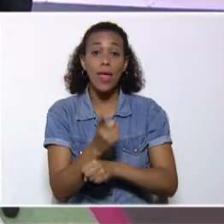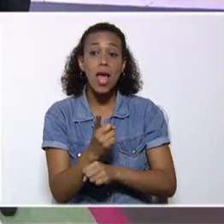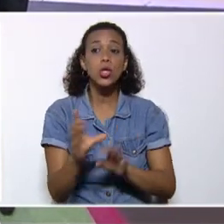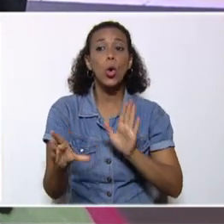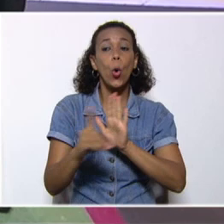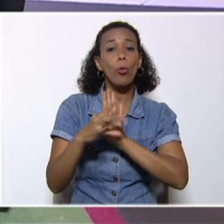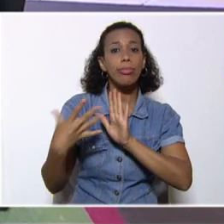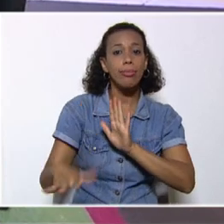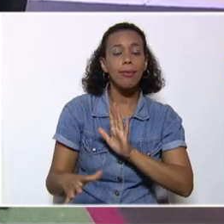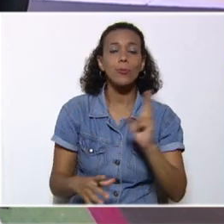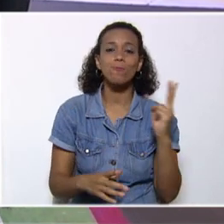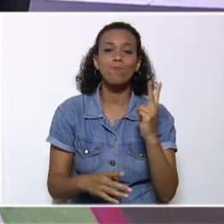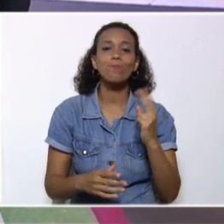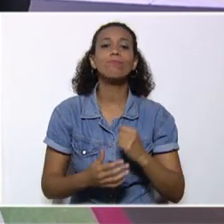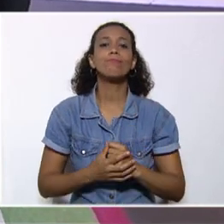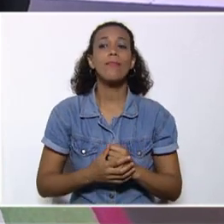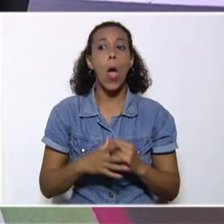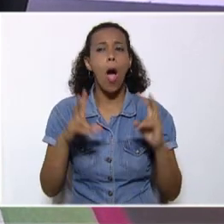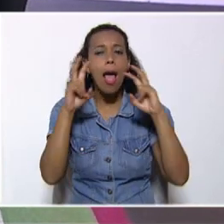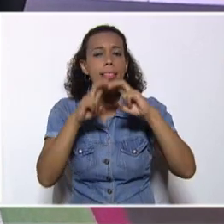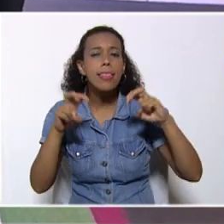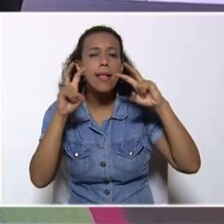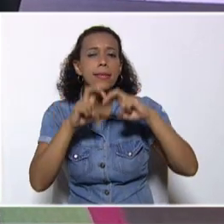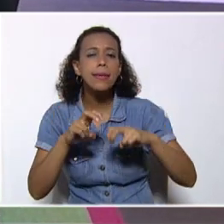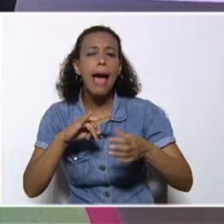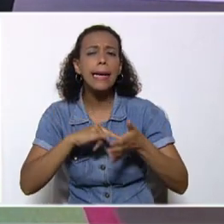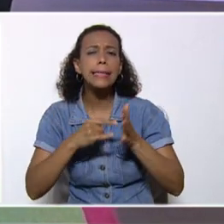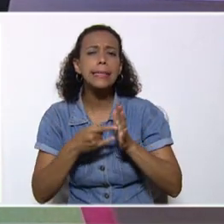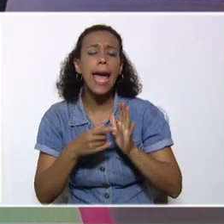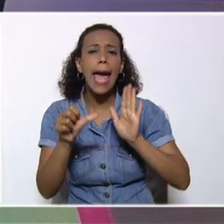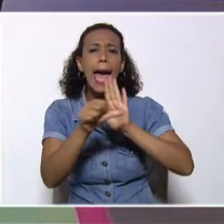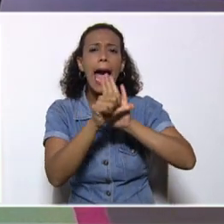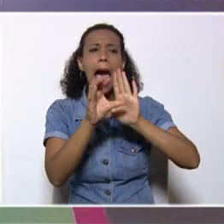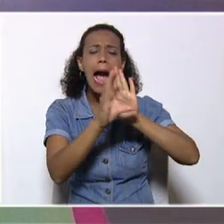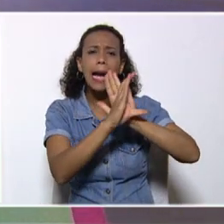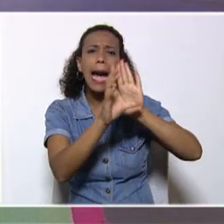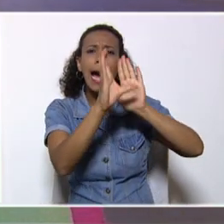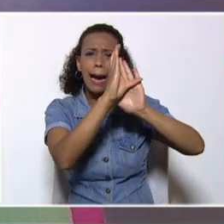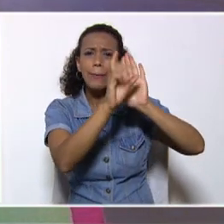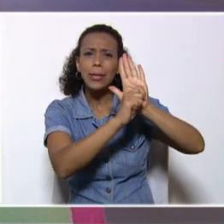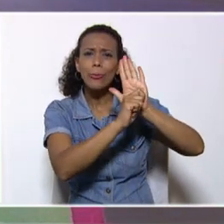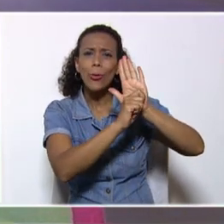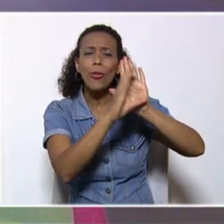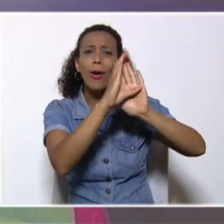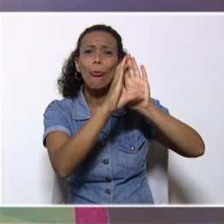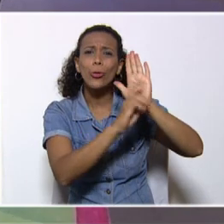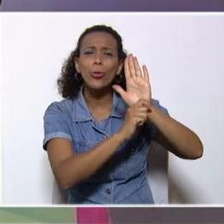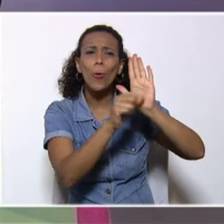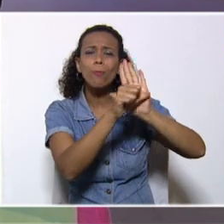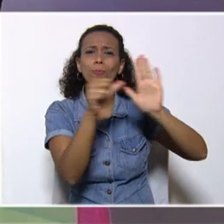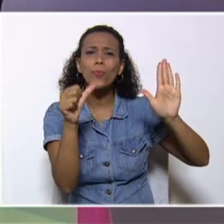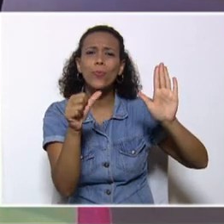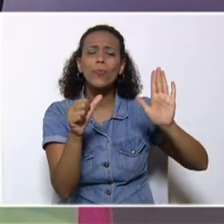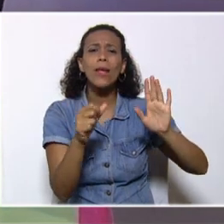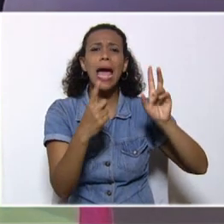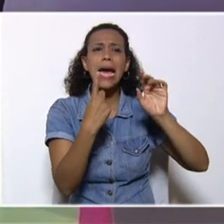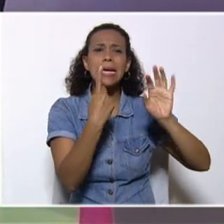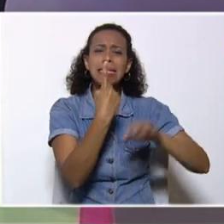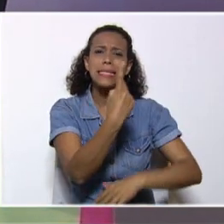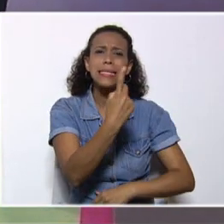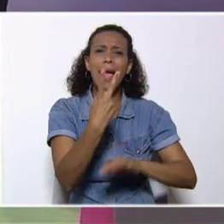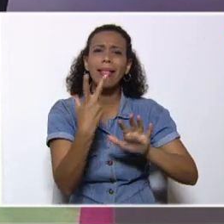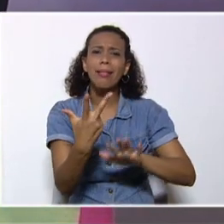Los invitamos a que puedan analizar este capítulo de la Constitución, donde van a obtener mucha